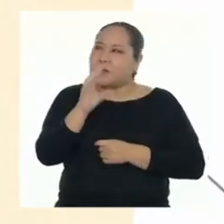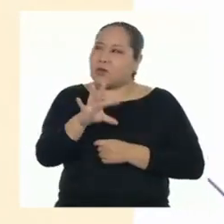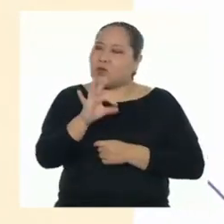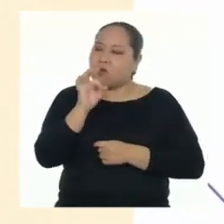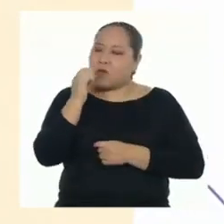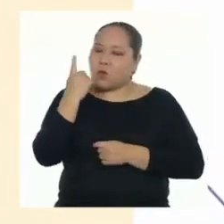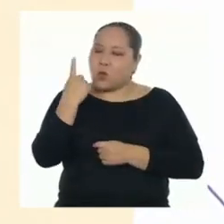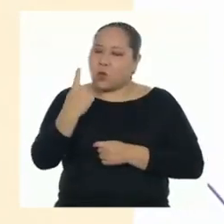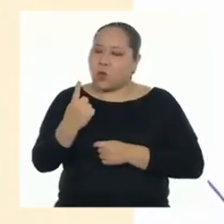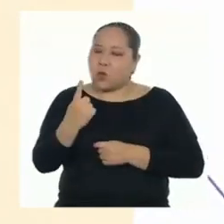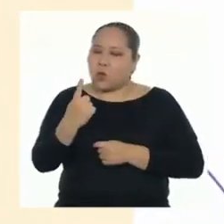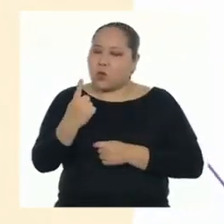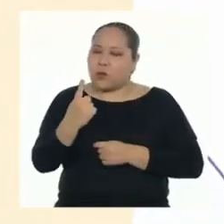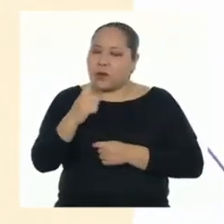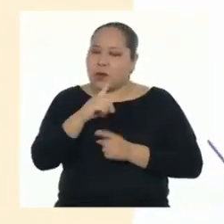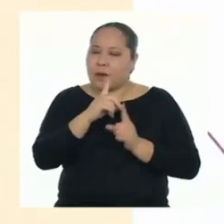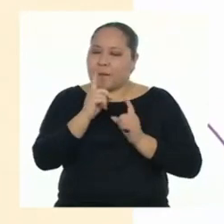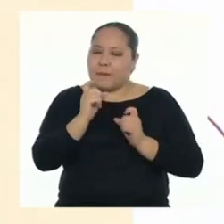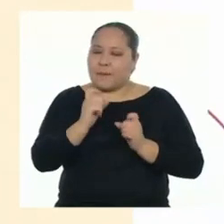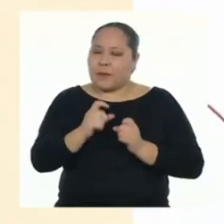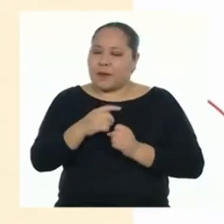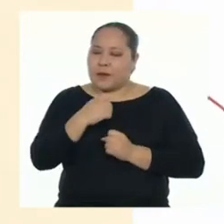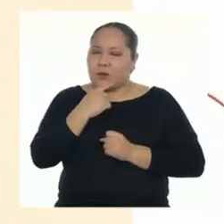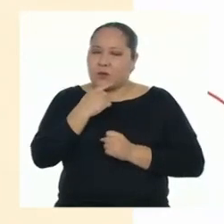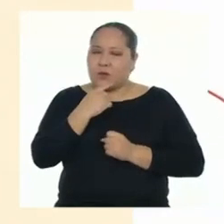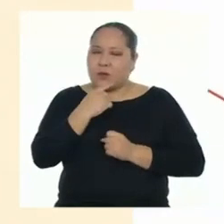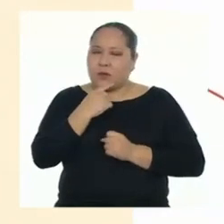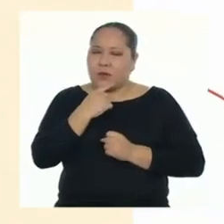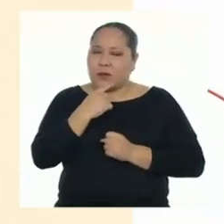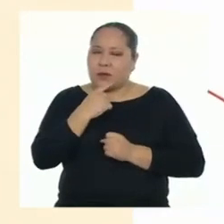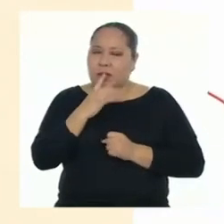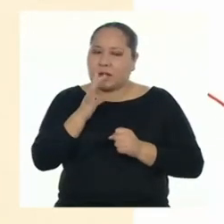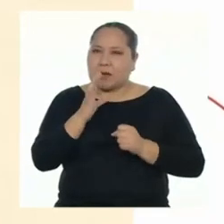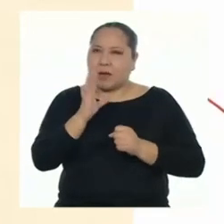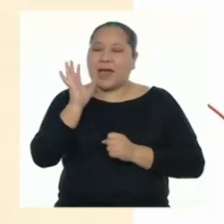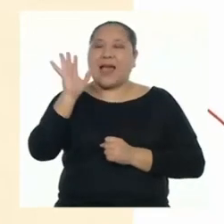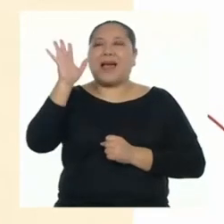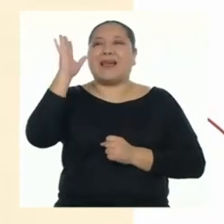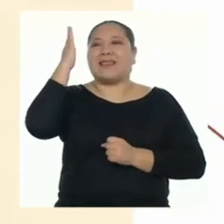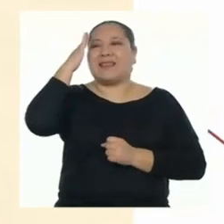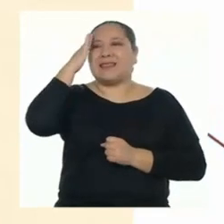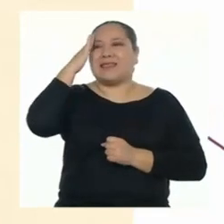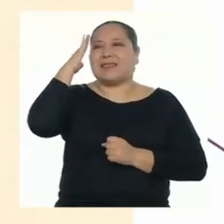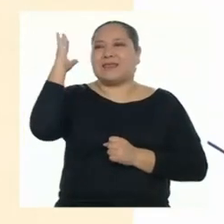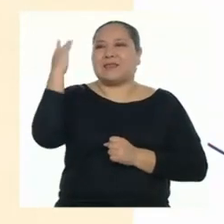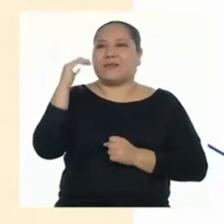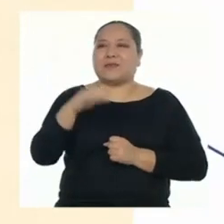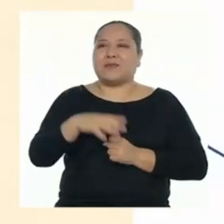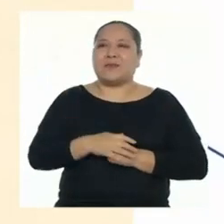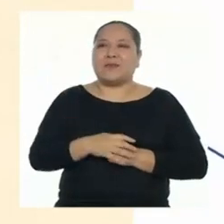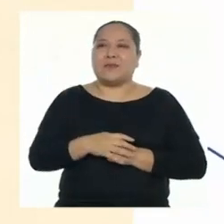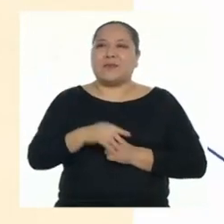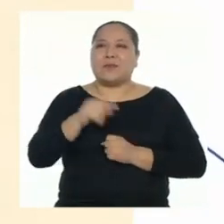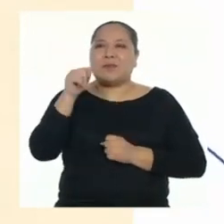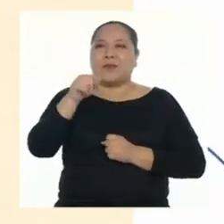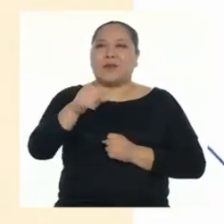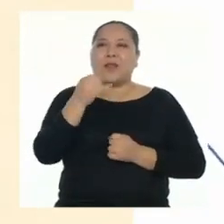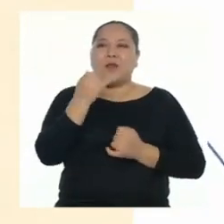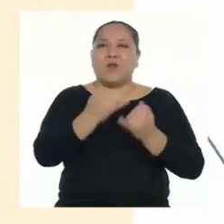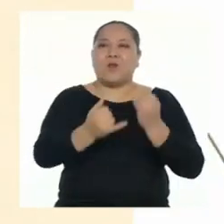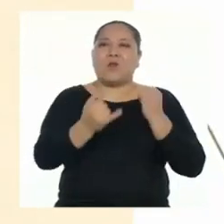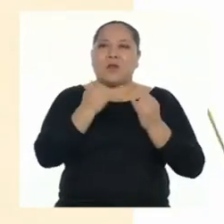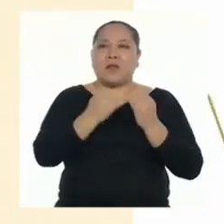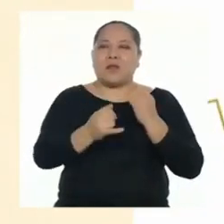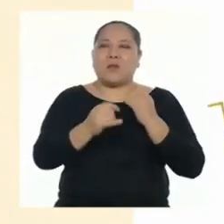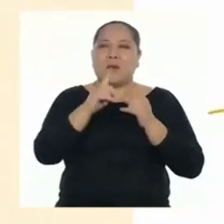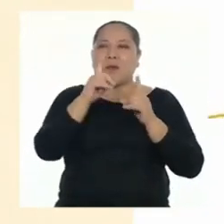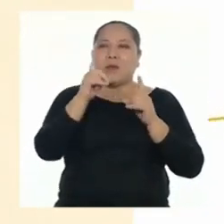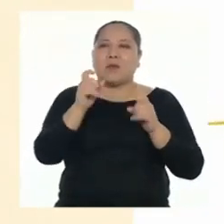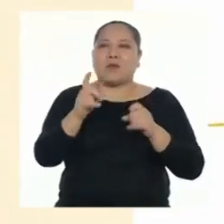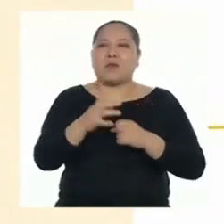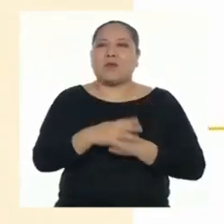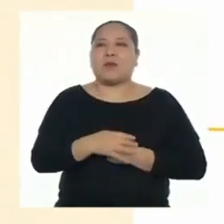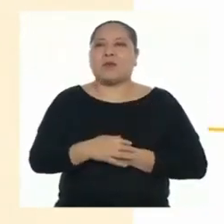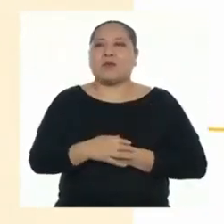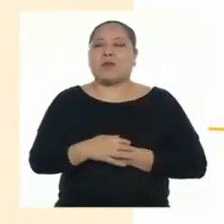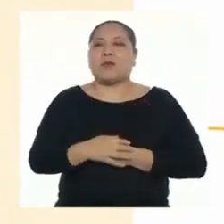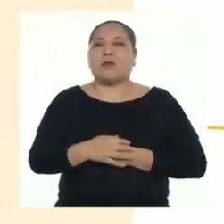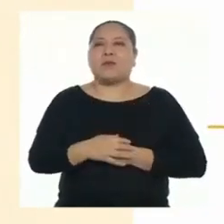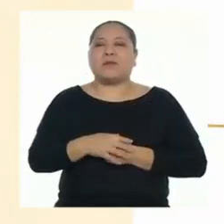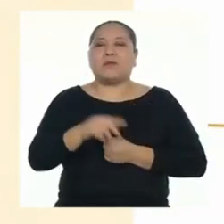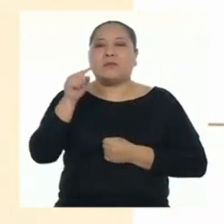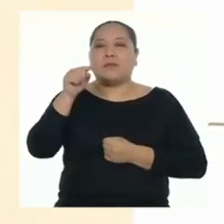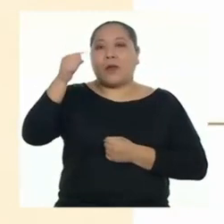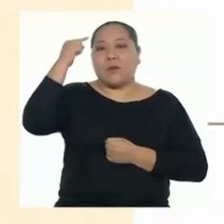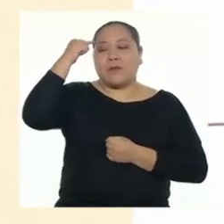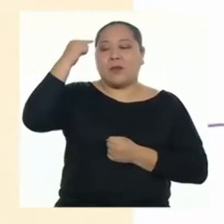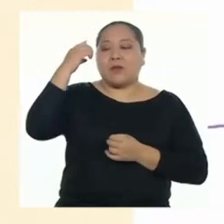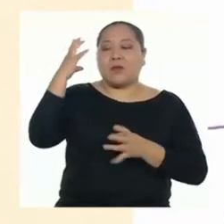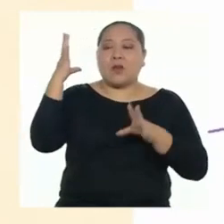escoger una, solo una. ¡Lo tengo! Voy a decidirme por la última pregunta que planteé. Creo